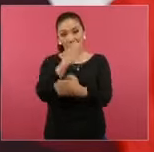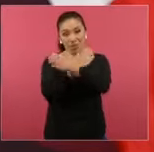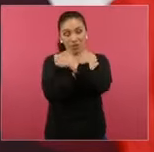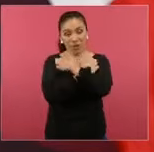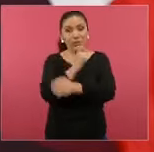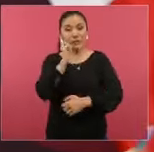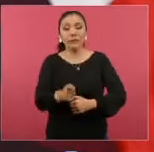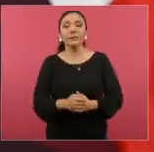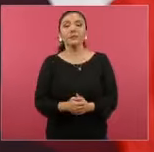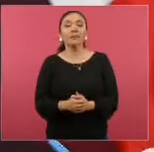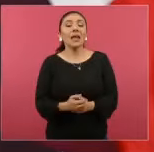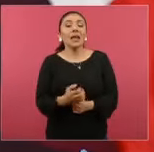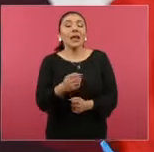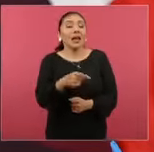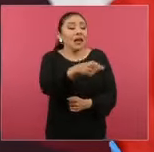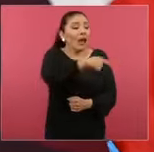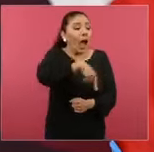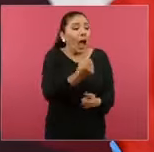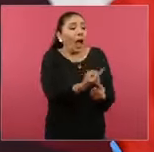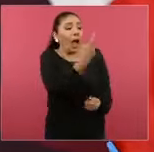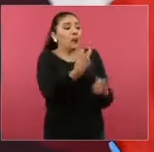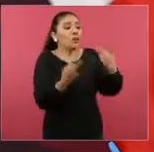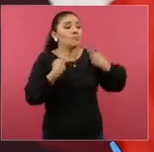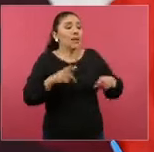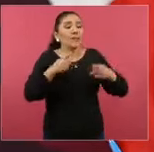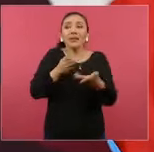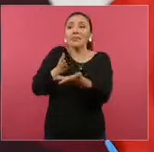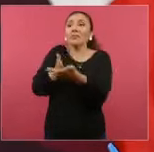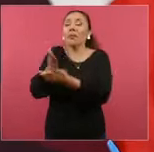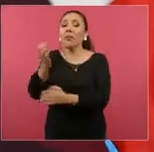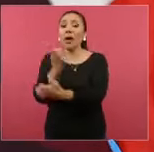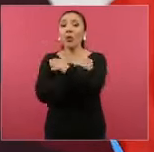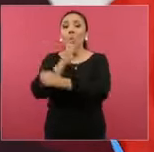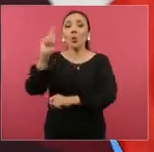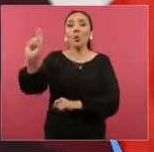se quede sin acceder al derecho de la misma.